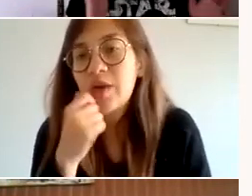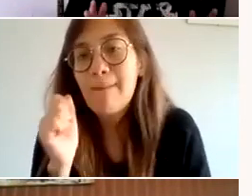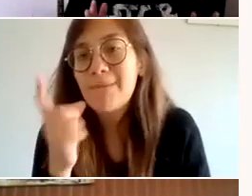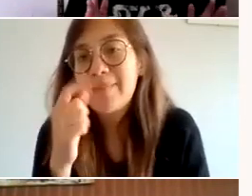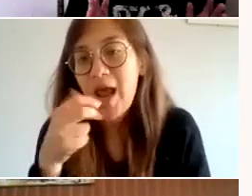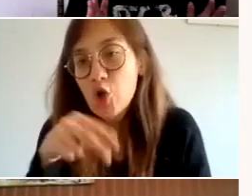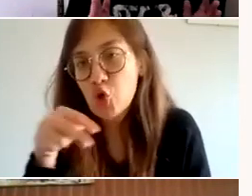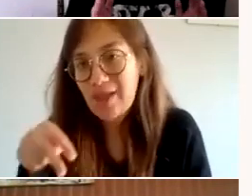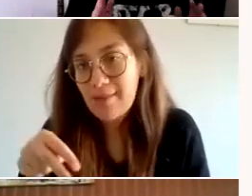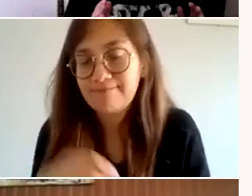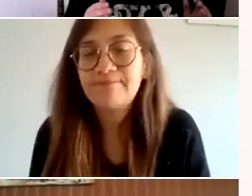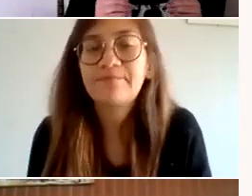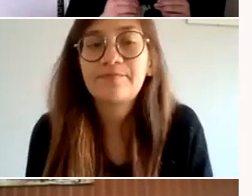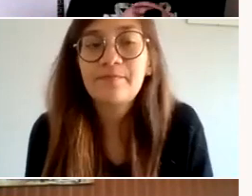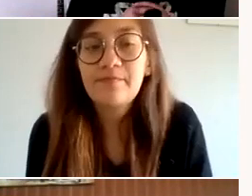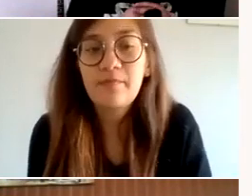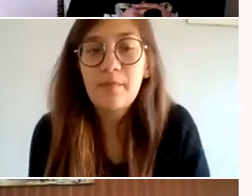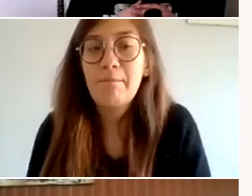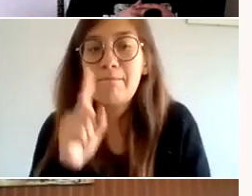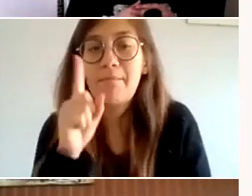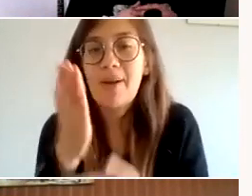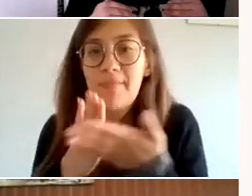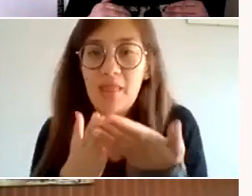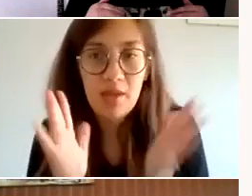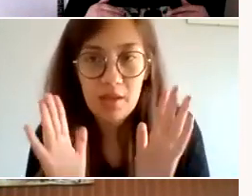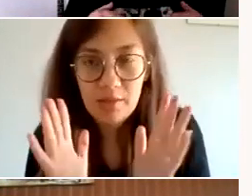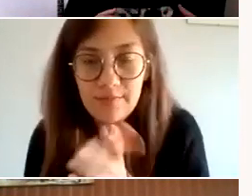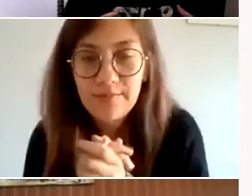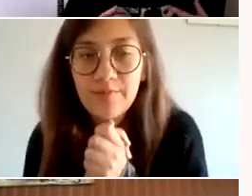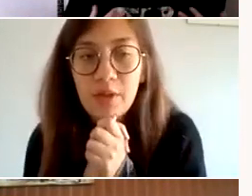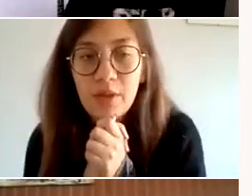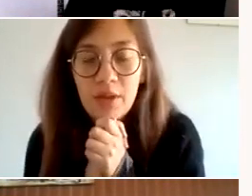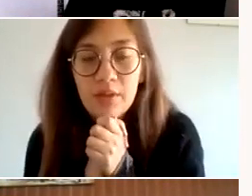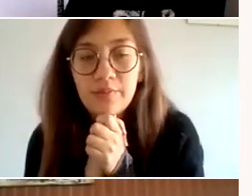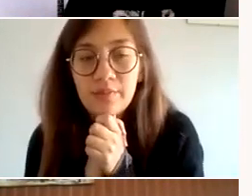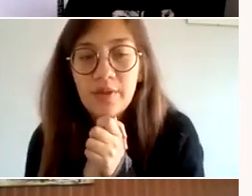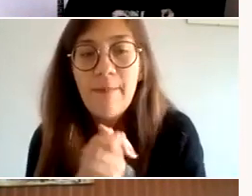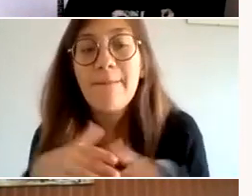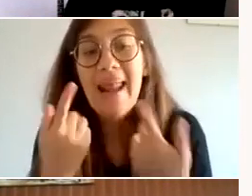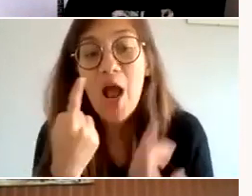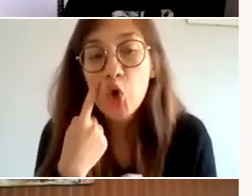con eso vamos a tener la primera parte de todo esto, que es conocimiento de herramientas